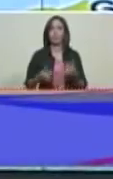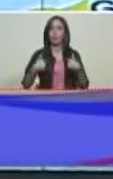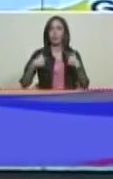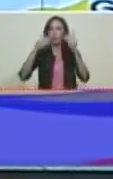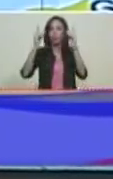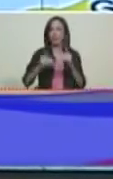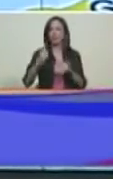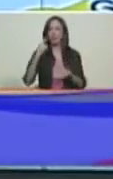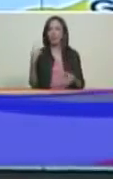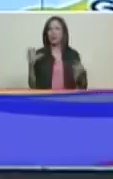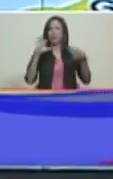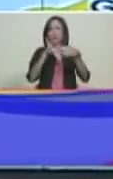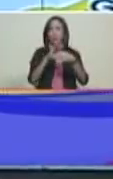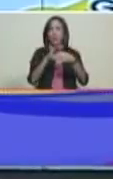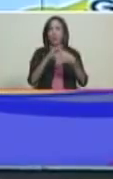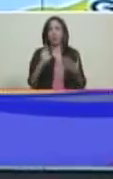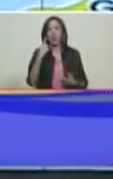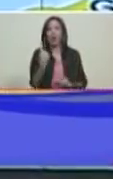unificar